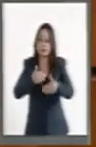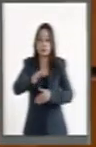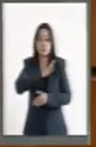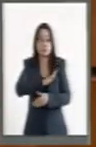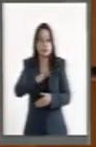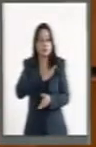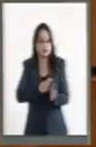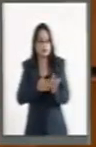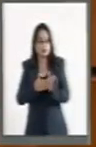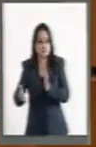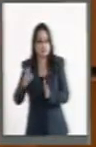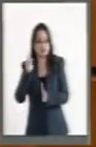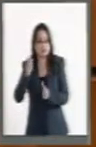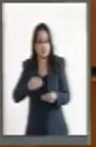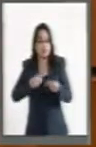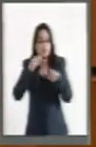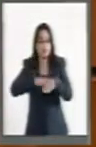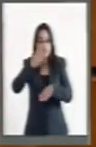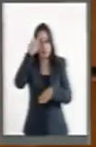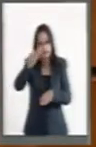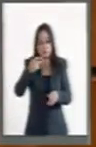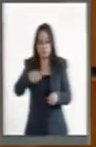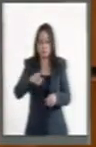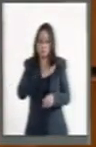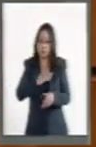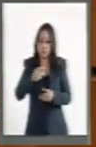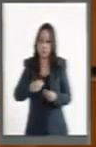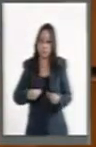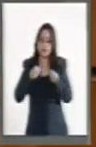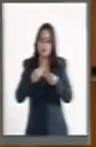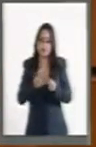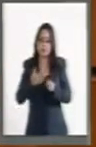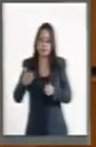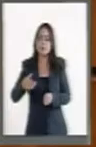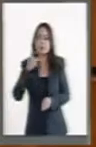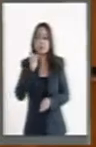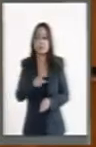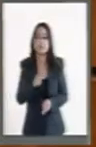su esperanza de vida, prácticamente de sobrevivir, y además